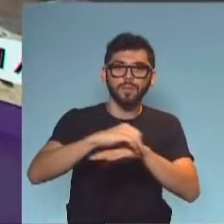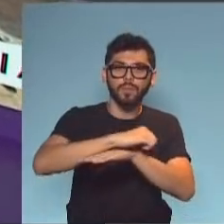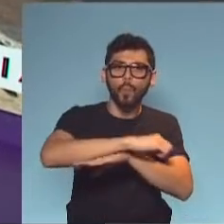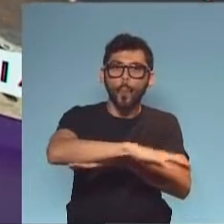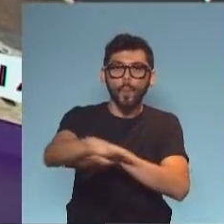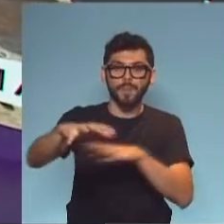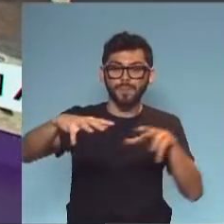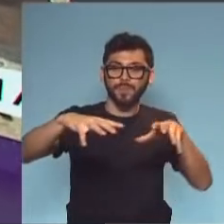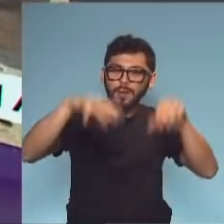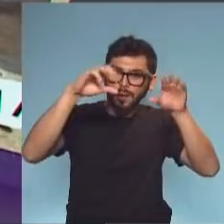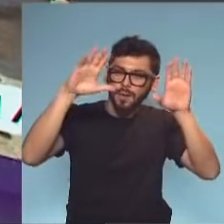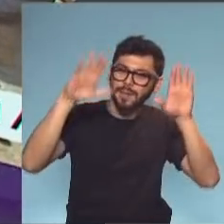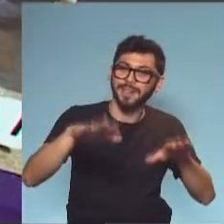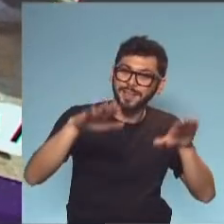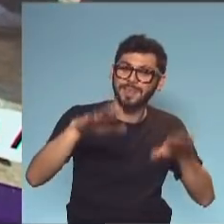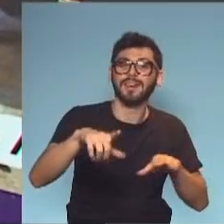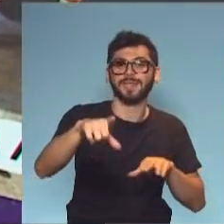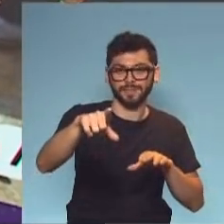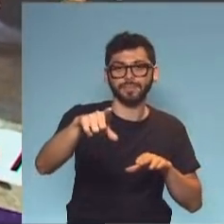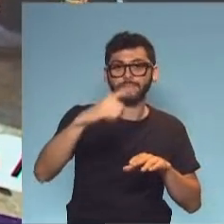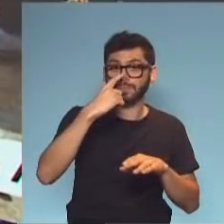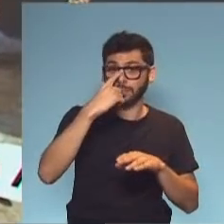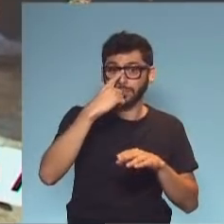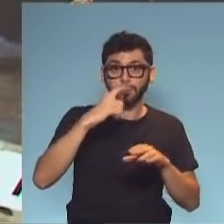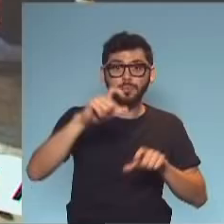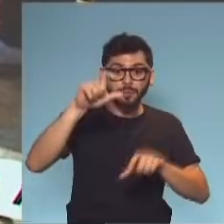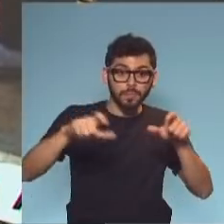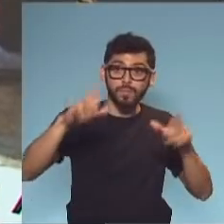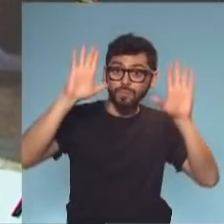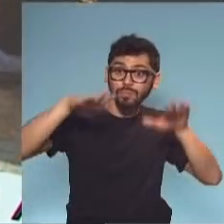las mezquitas. ¿Qué es lo que están haciendo ahí? Palestinos juntaron todas las